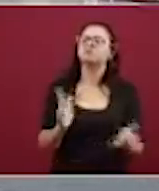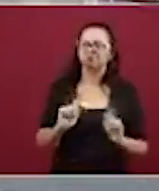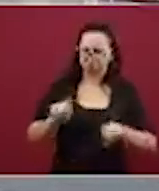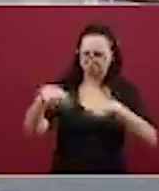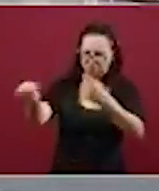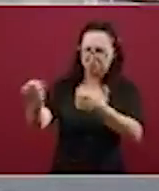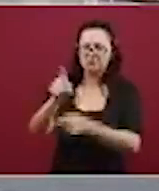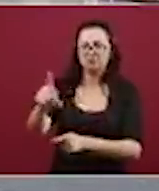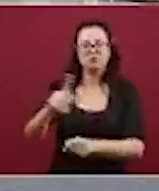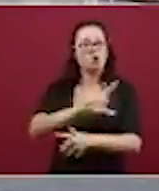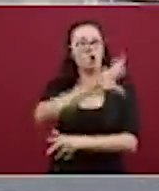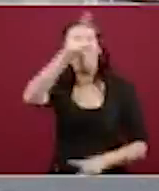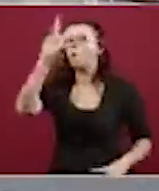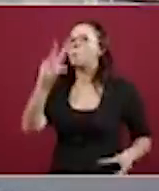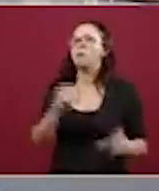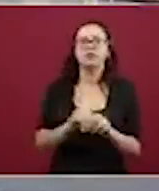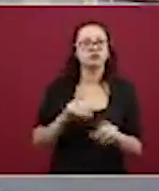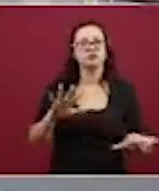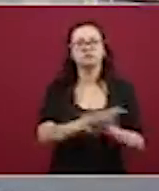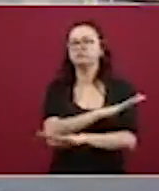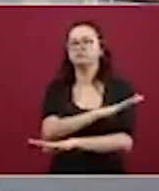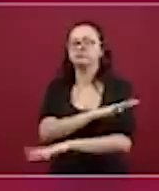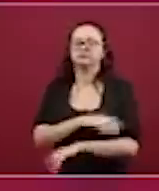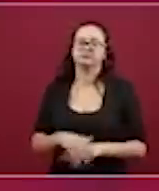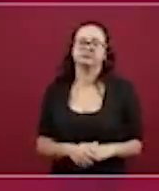cambio completo en todo.